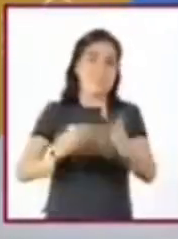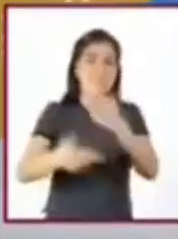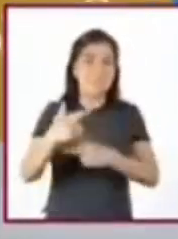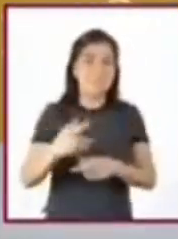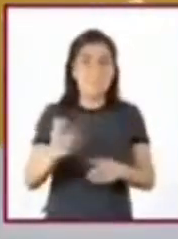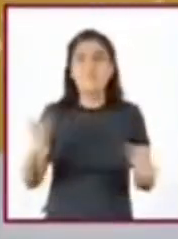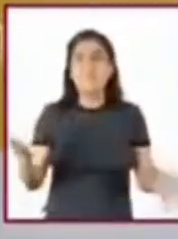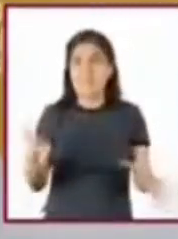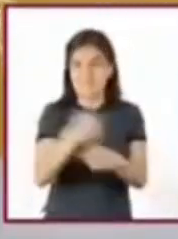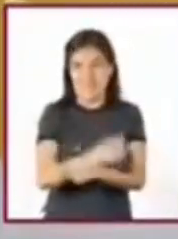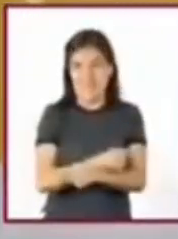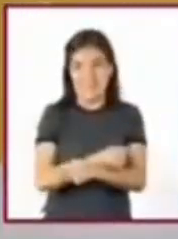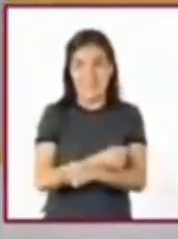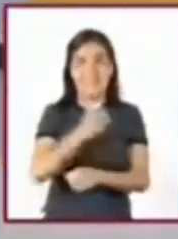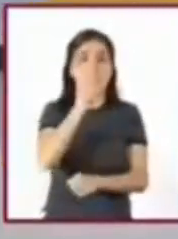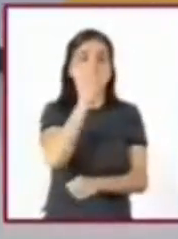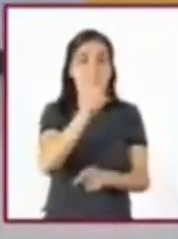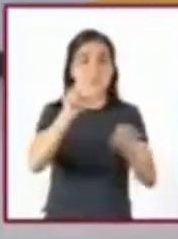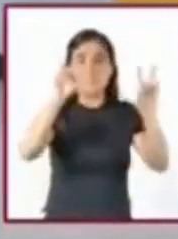del circuito,